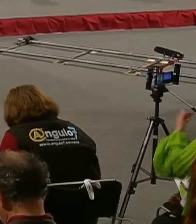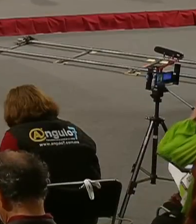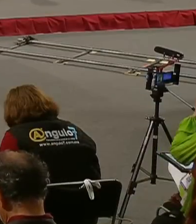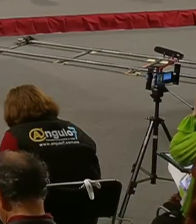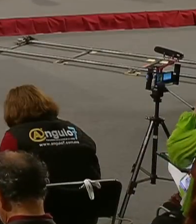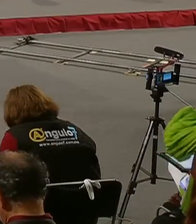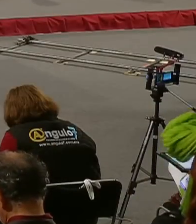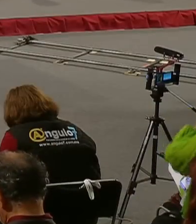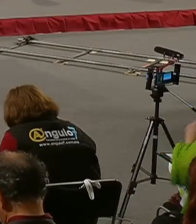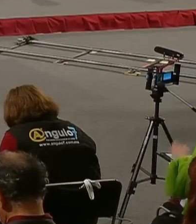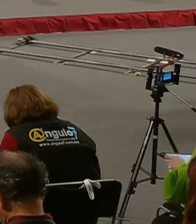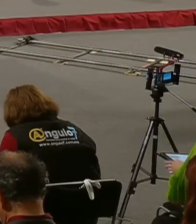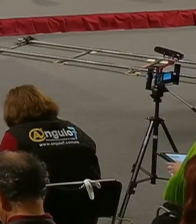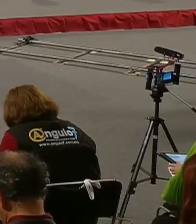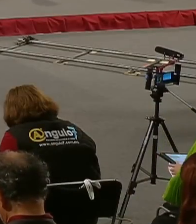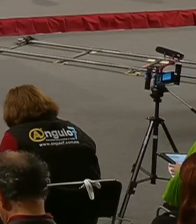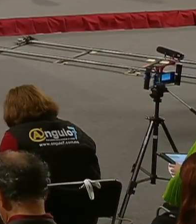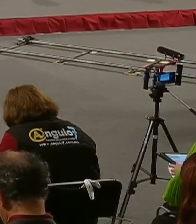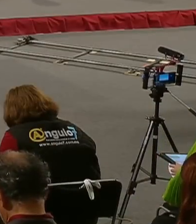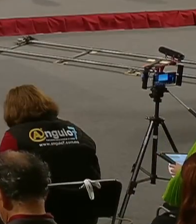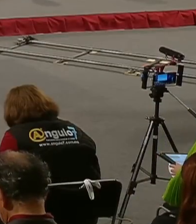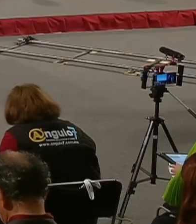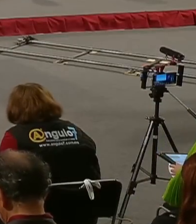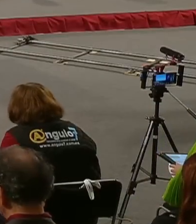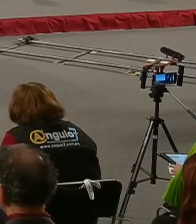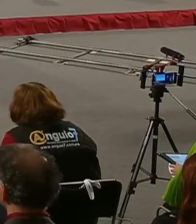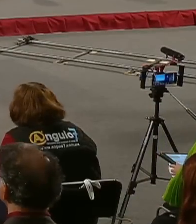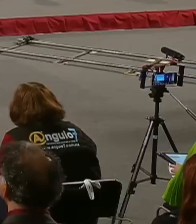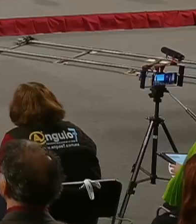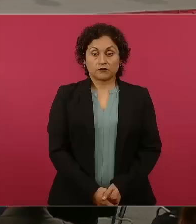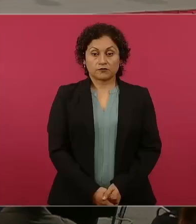Gobierno de México. Muchas gracias.